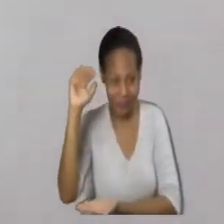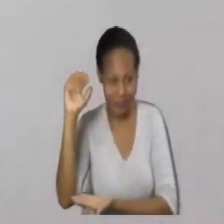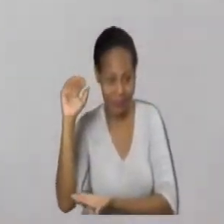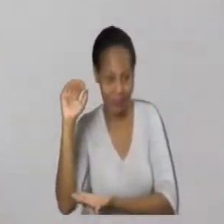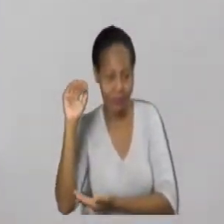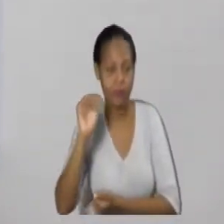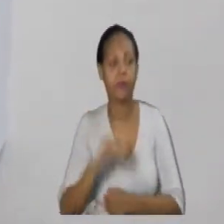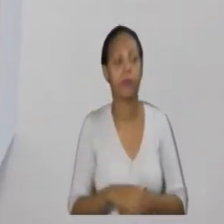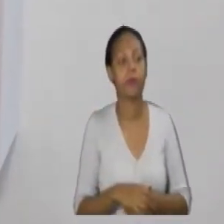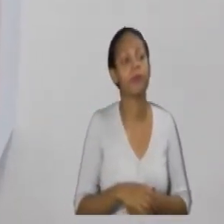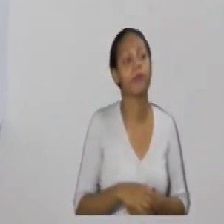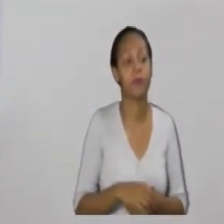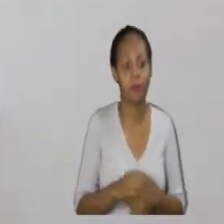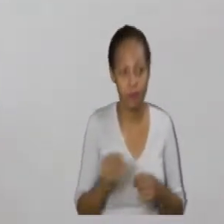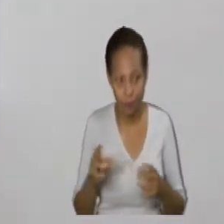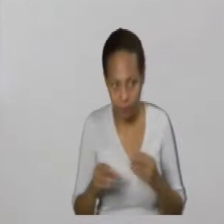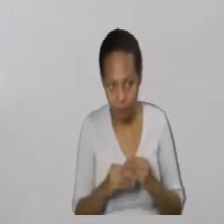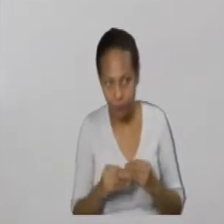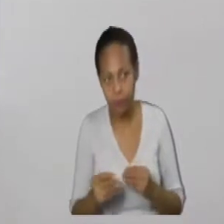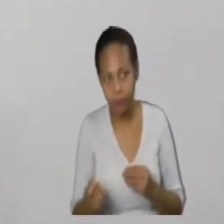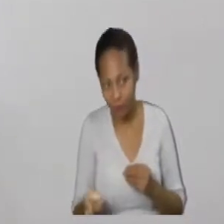las capsulitas de Tervider